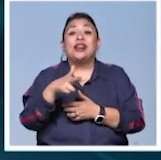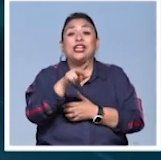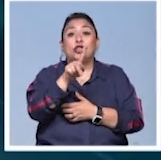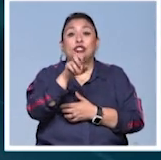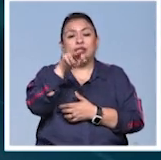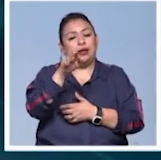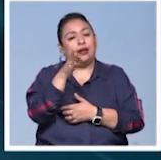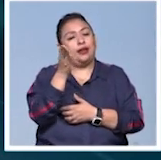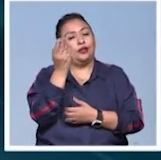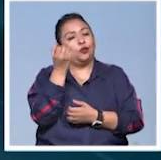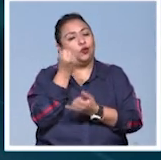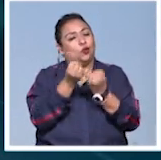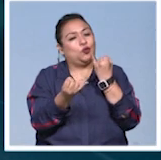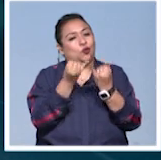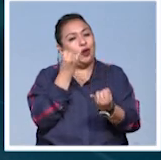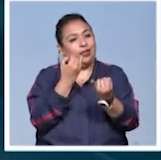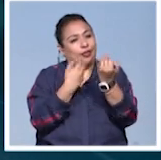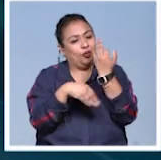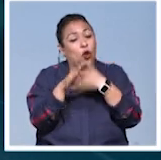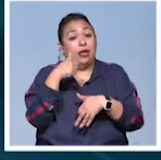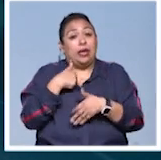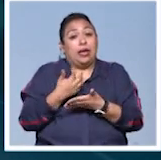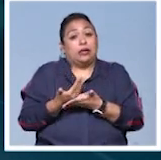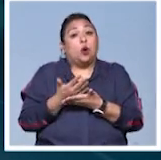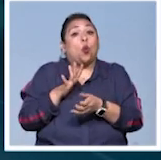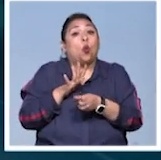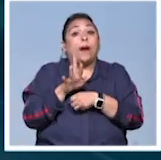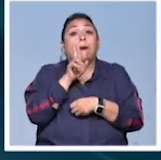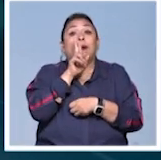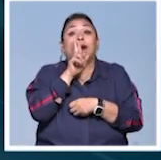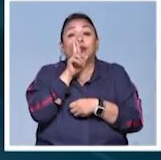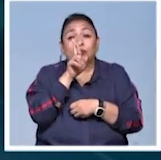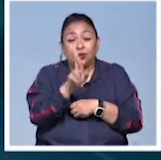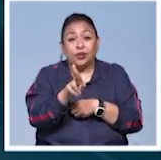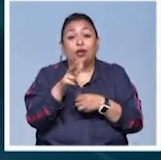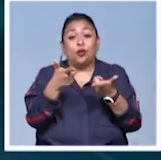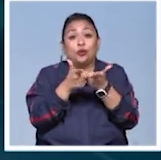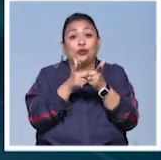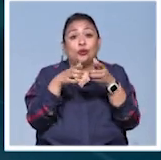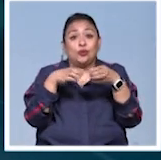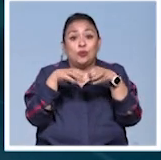Buena suerte para todos y aquí estaremos esperando cuáles son los resultados de la delegación mexicana.